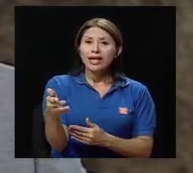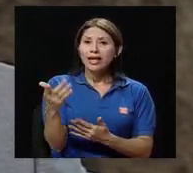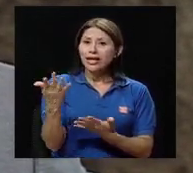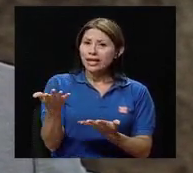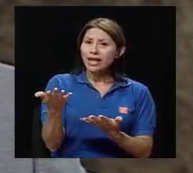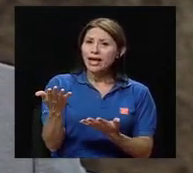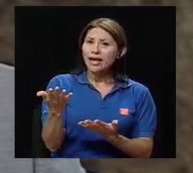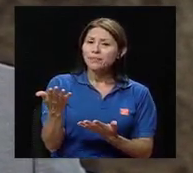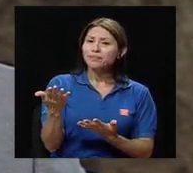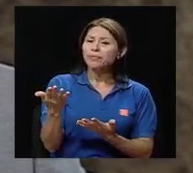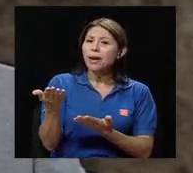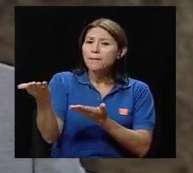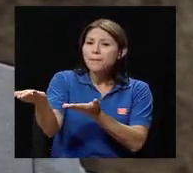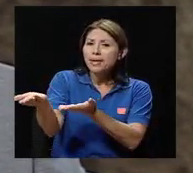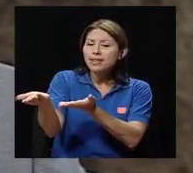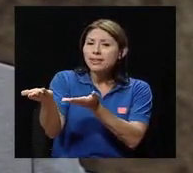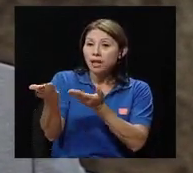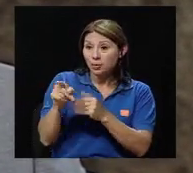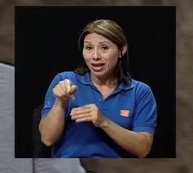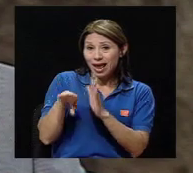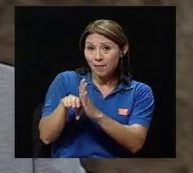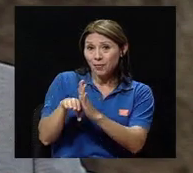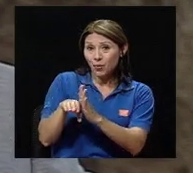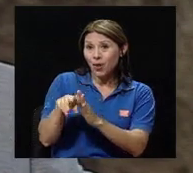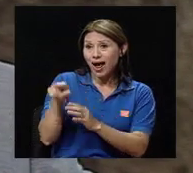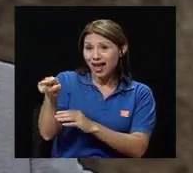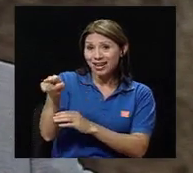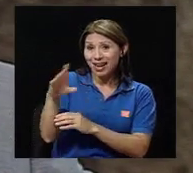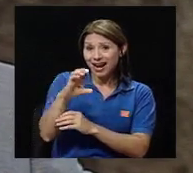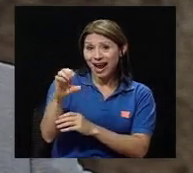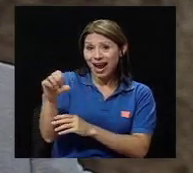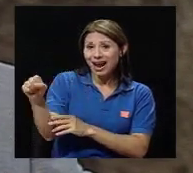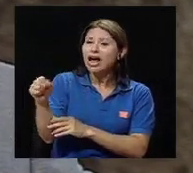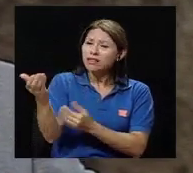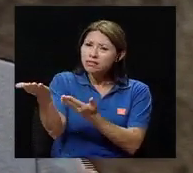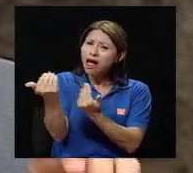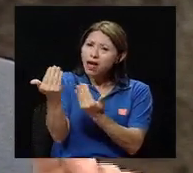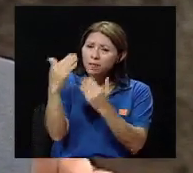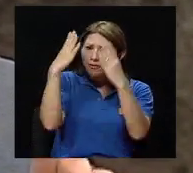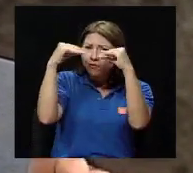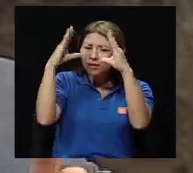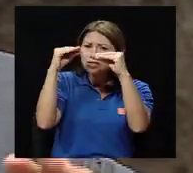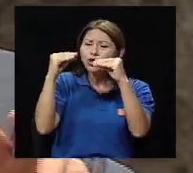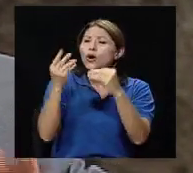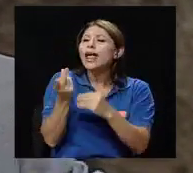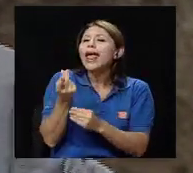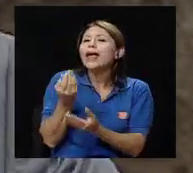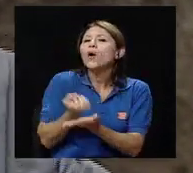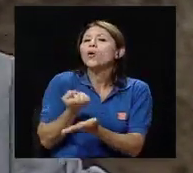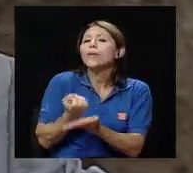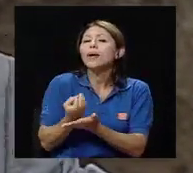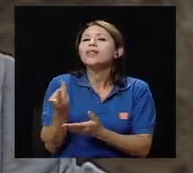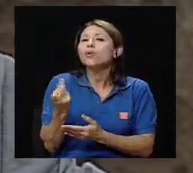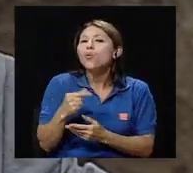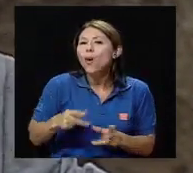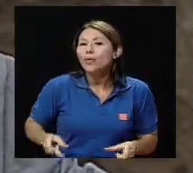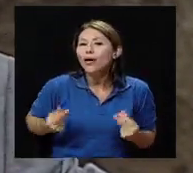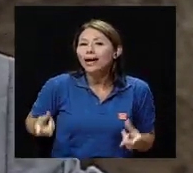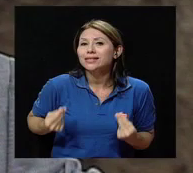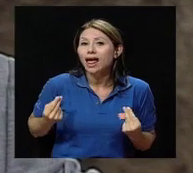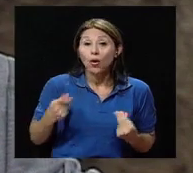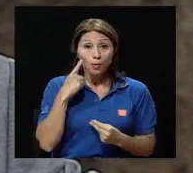caja datos económicos de cuánto la caja había gastado, porque en realidad salud es una